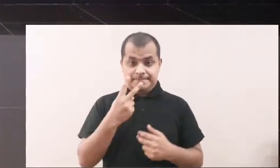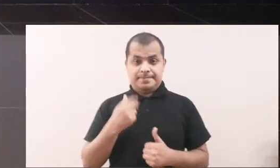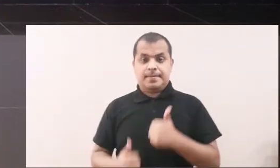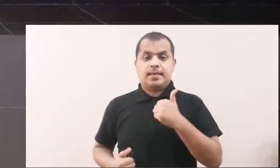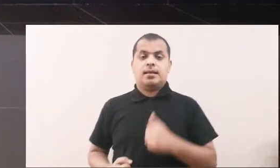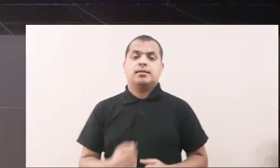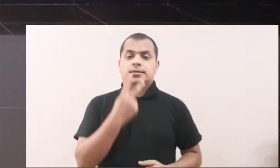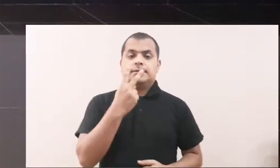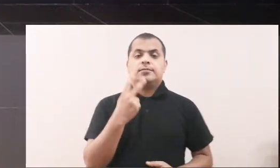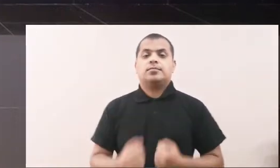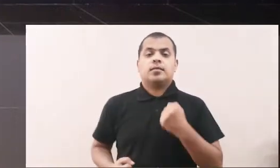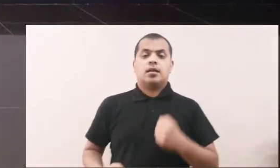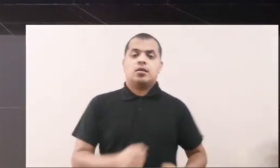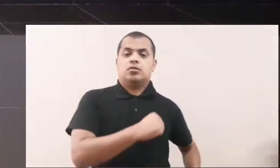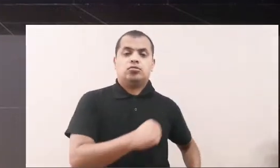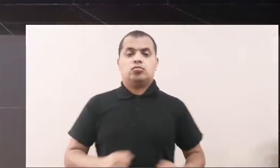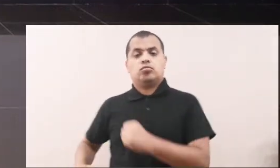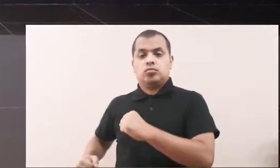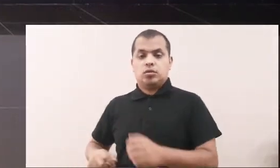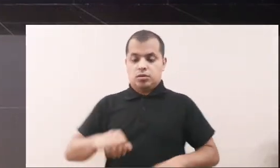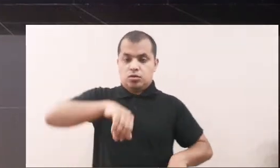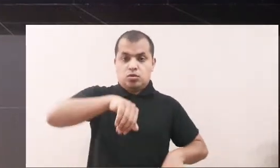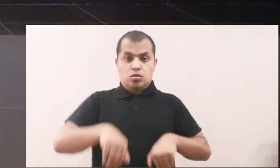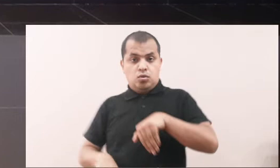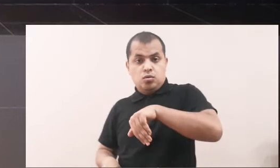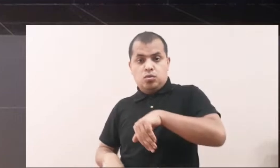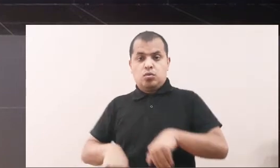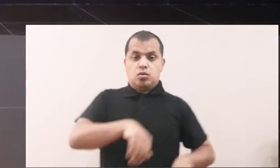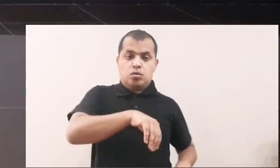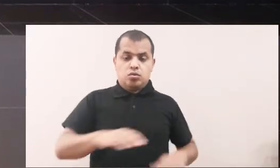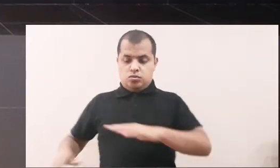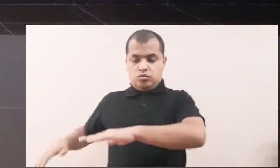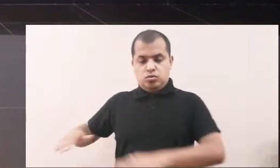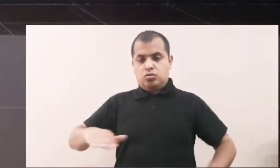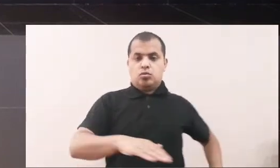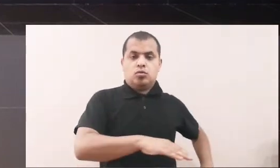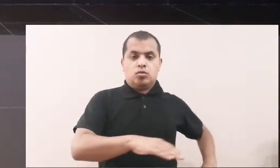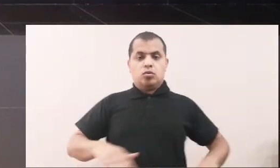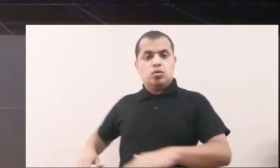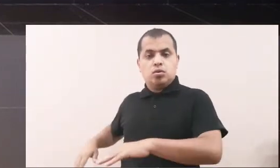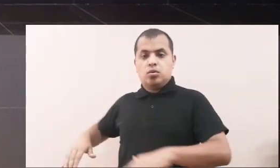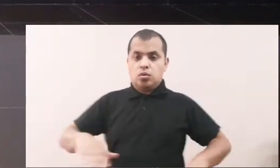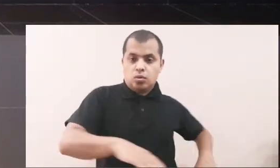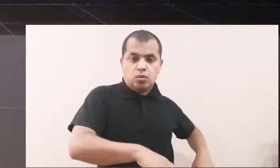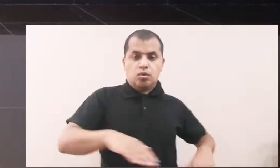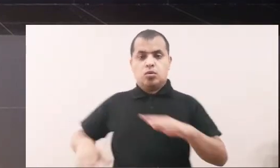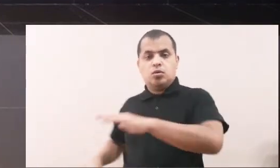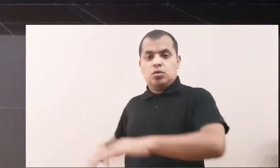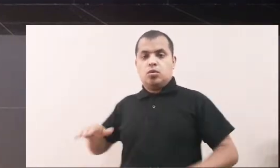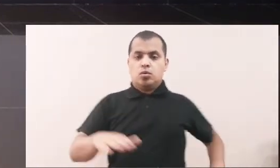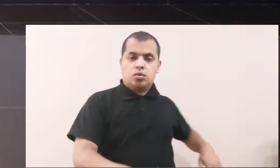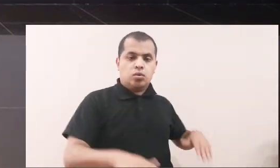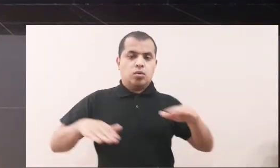parece? Ejercicio número 2. Para activación fisiológica. De paso que trabajo mi coordinación. ¿Ok? Marcho sobre el